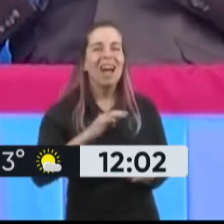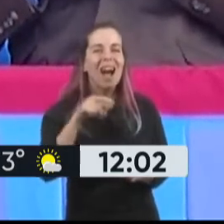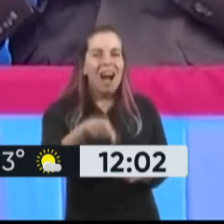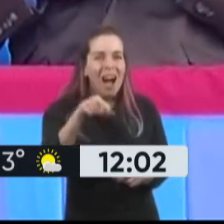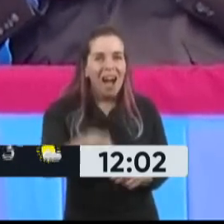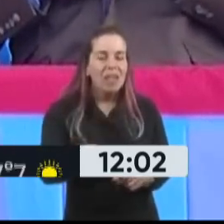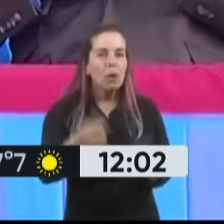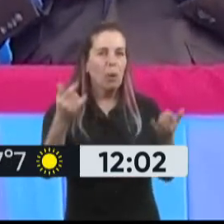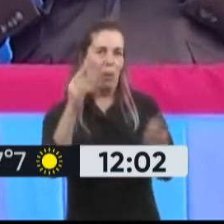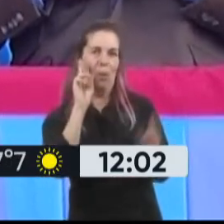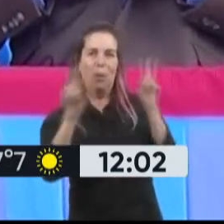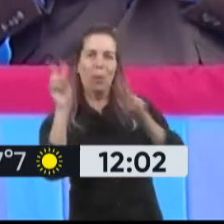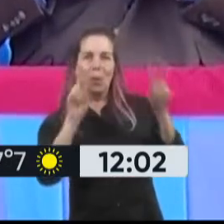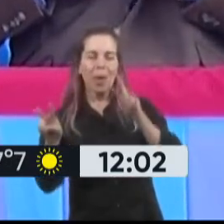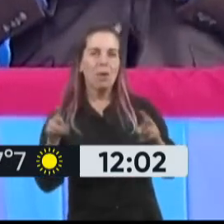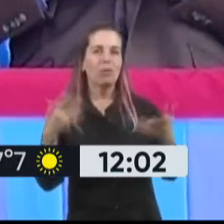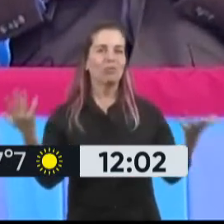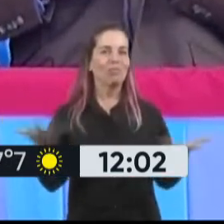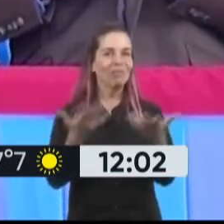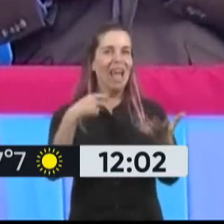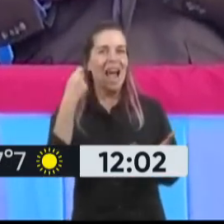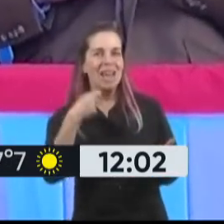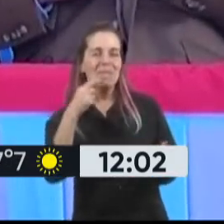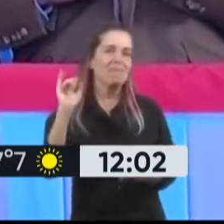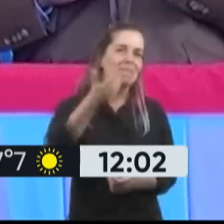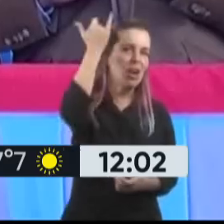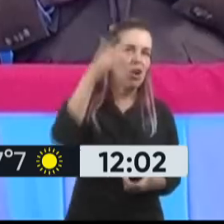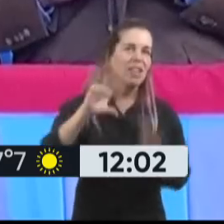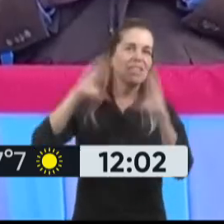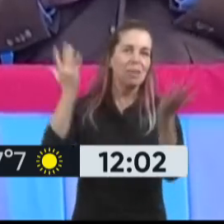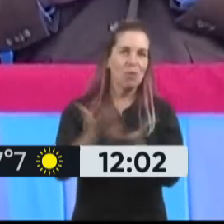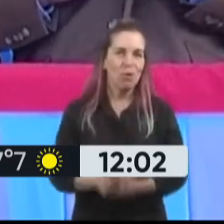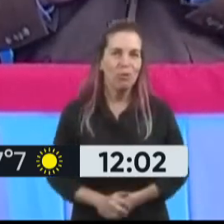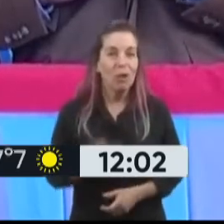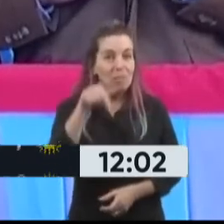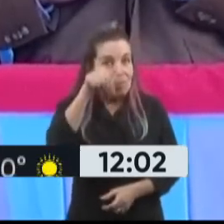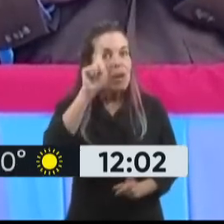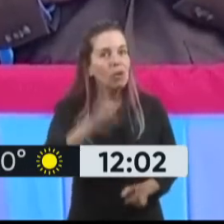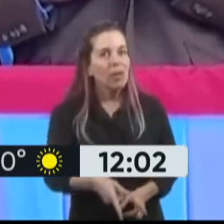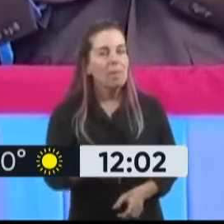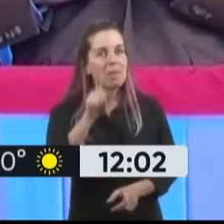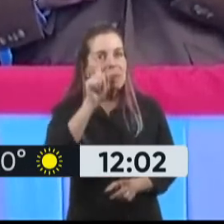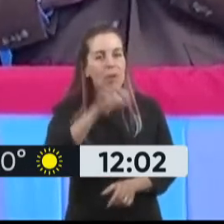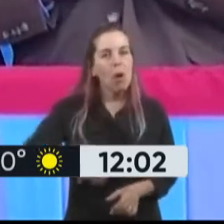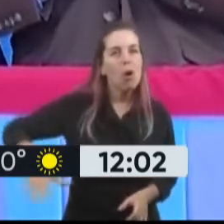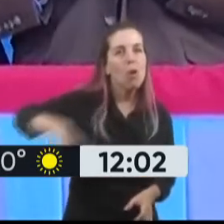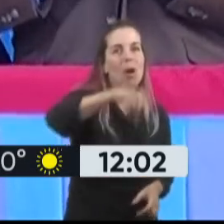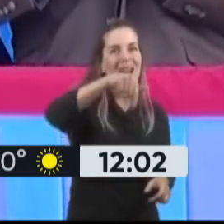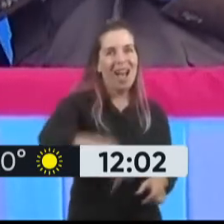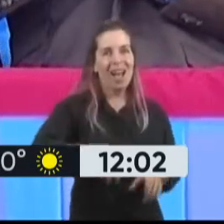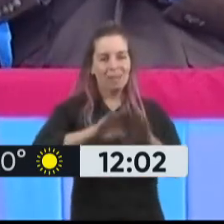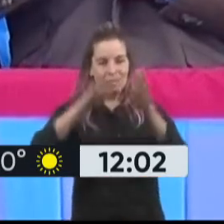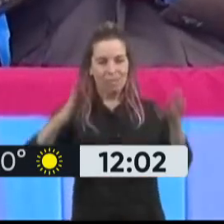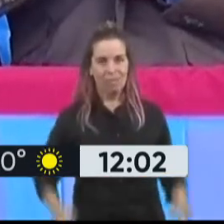los mejores ejemplares de la actividad ganadera y a nivel mundial. Pero no solo eso, sino que este podio y